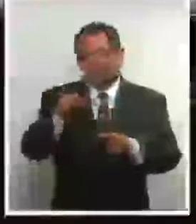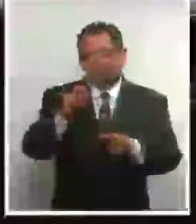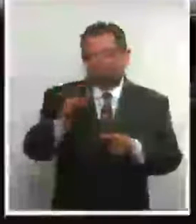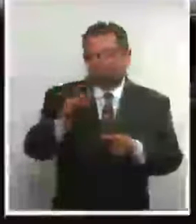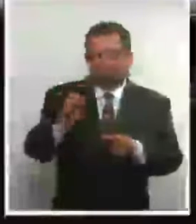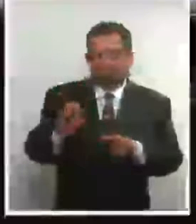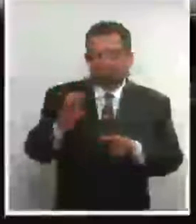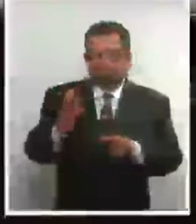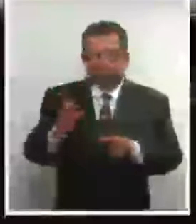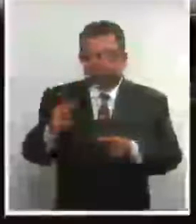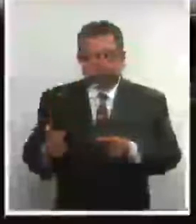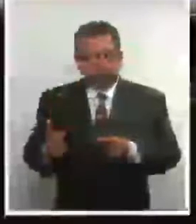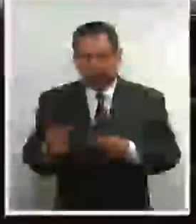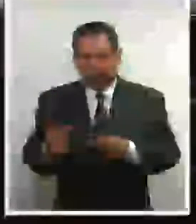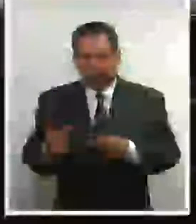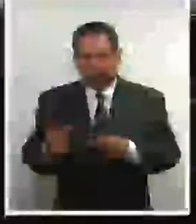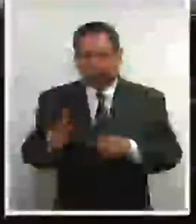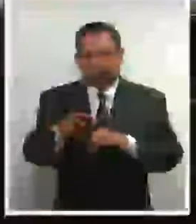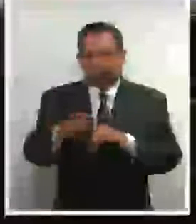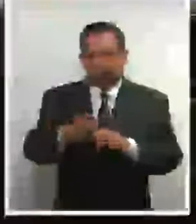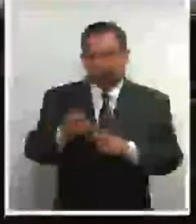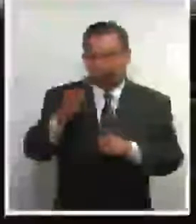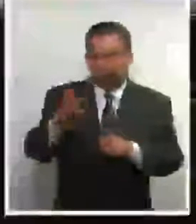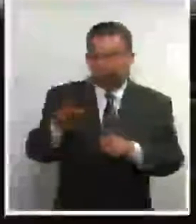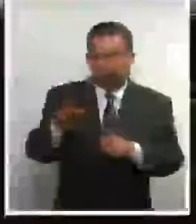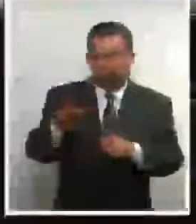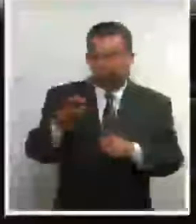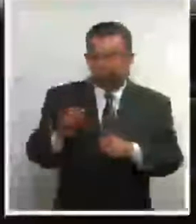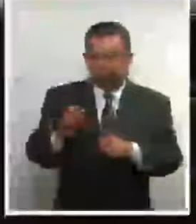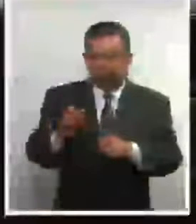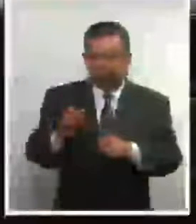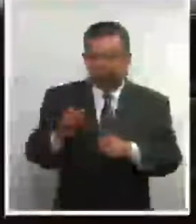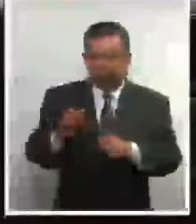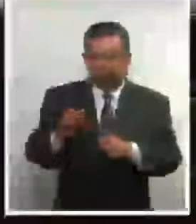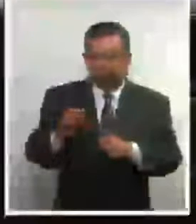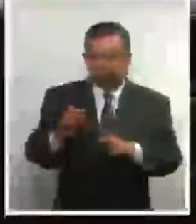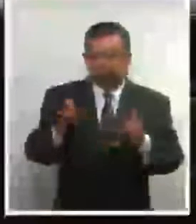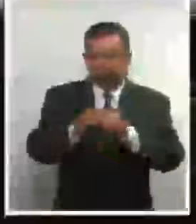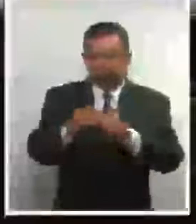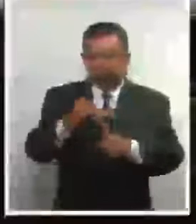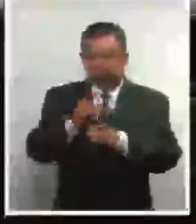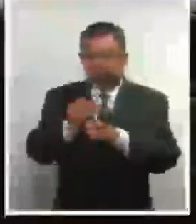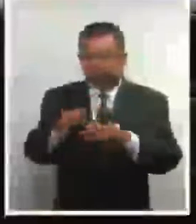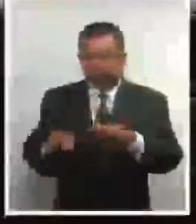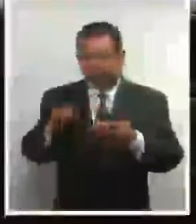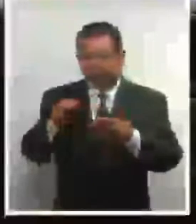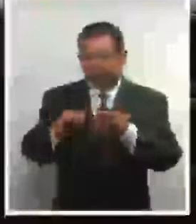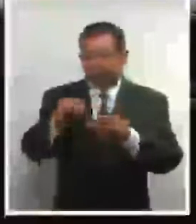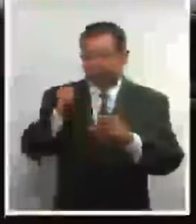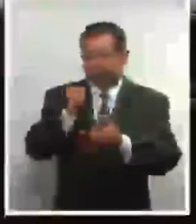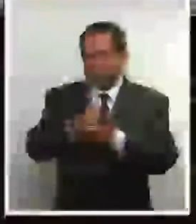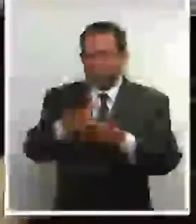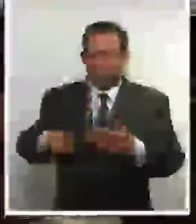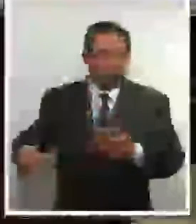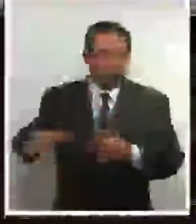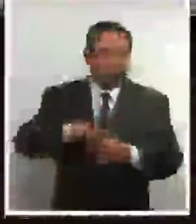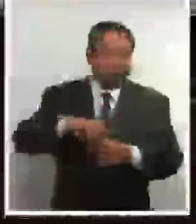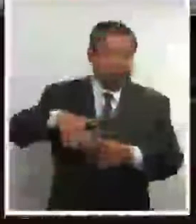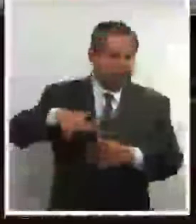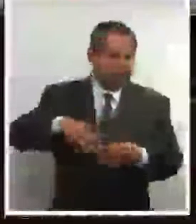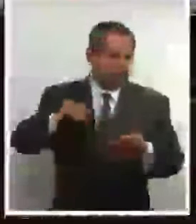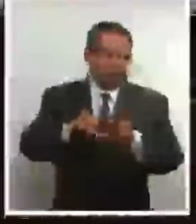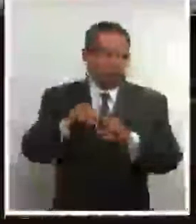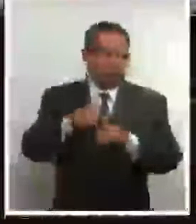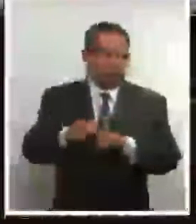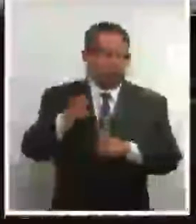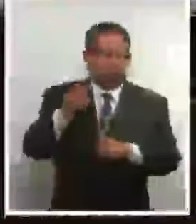A, D, E, F y G, el numeral 3, inciso C, y con las modificaciones aprobadas por la Asamblea,